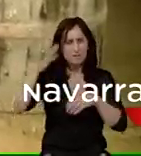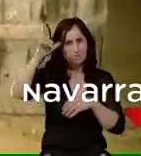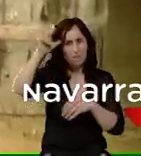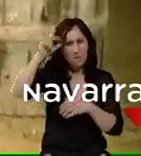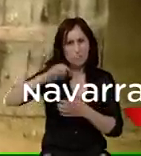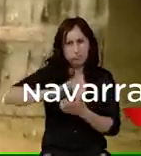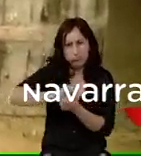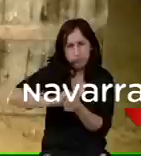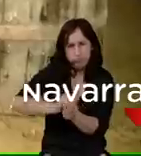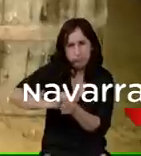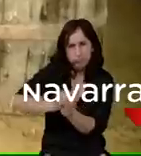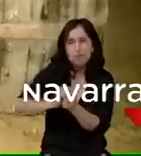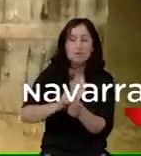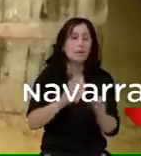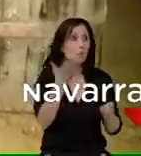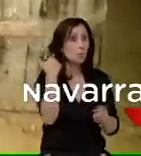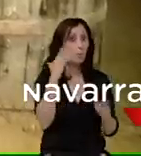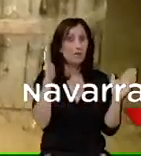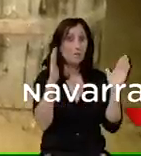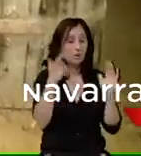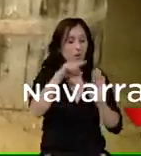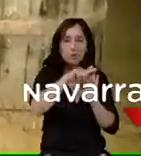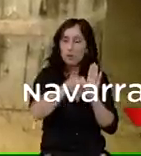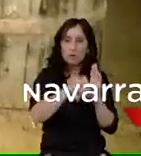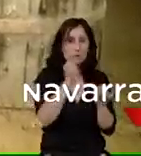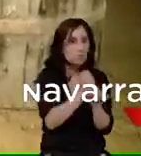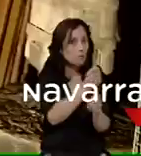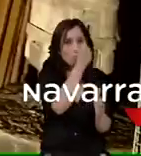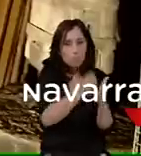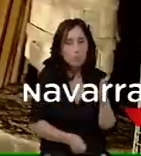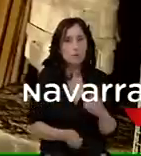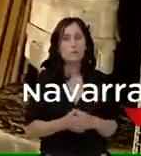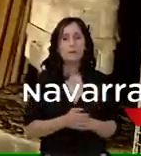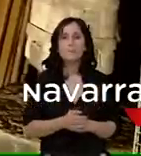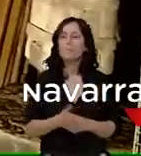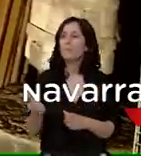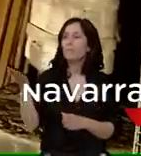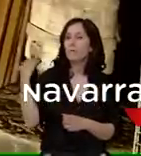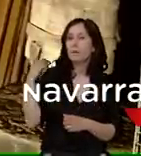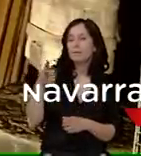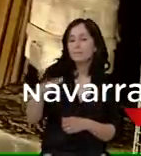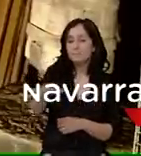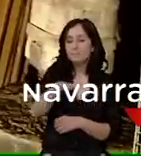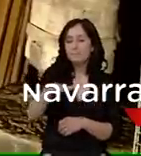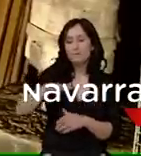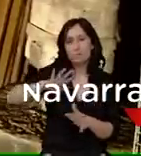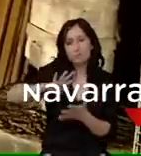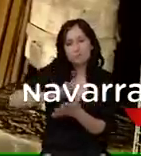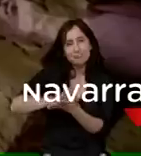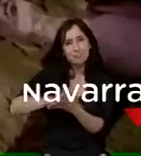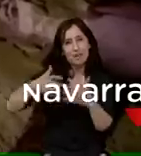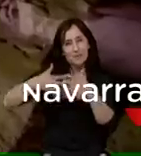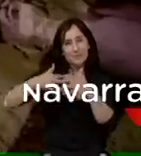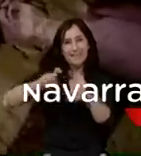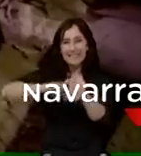Y las condiciones tan duras de aquella época, pues sí. ¿Qué era lo más característico de este trujal? Estos